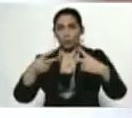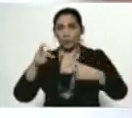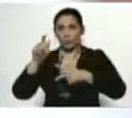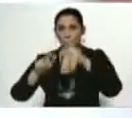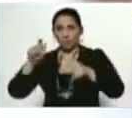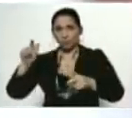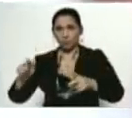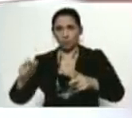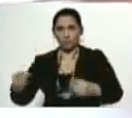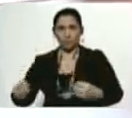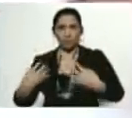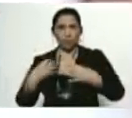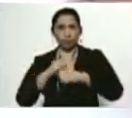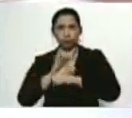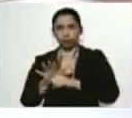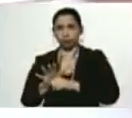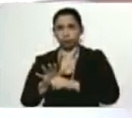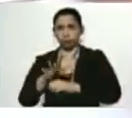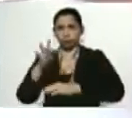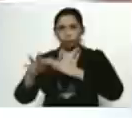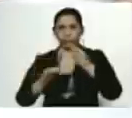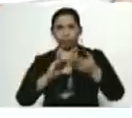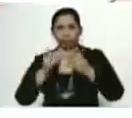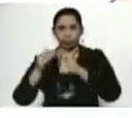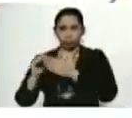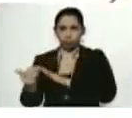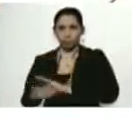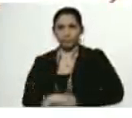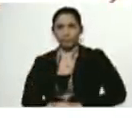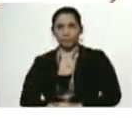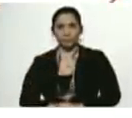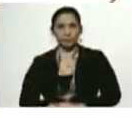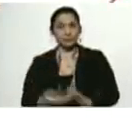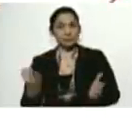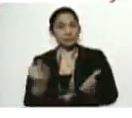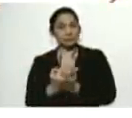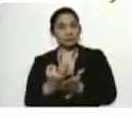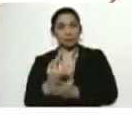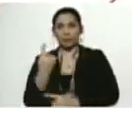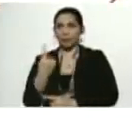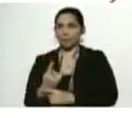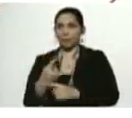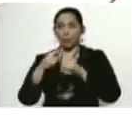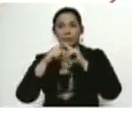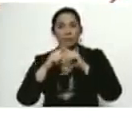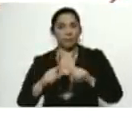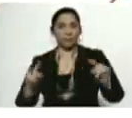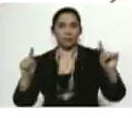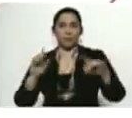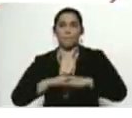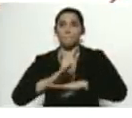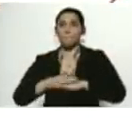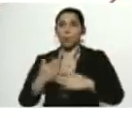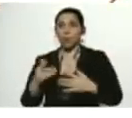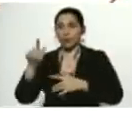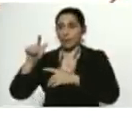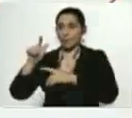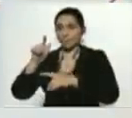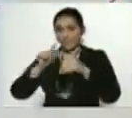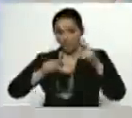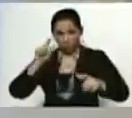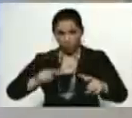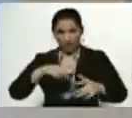6 nuevos casos de transmisión comunitaria. Siempre tenemos que diferenciar, porque los casos